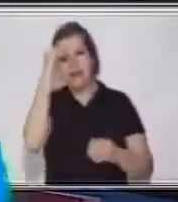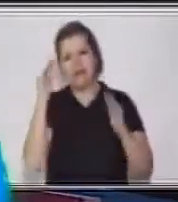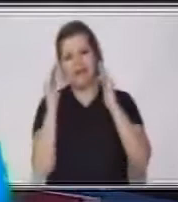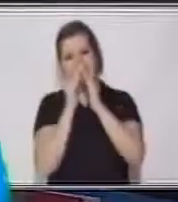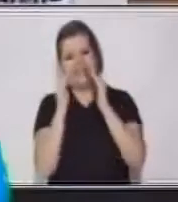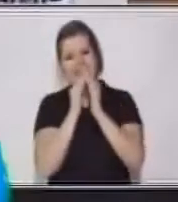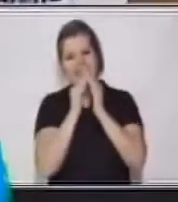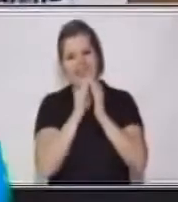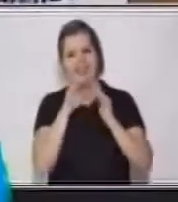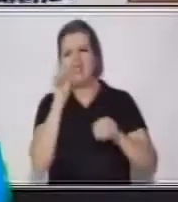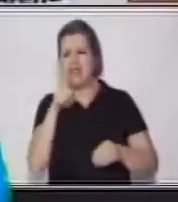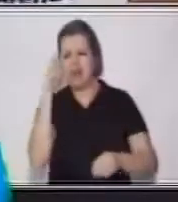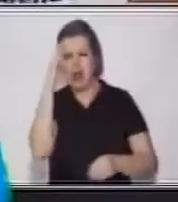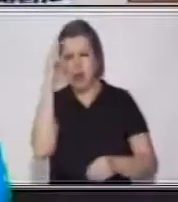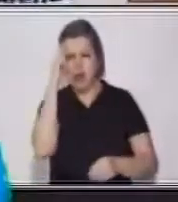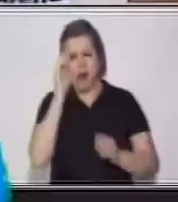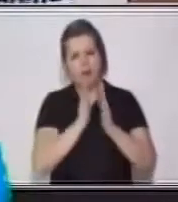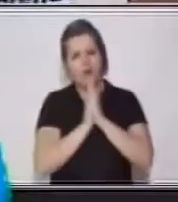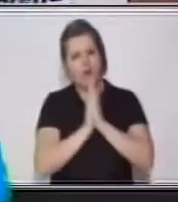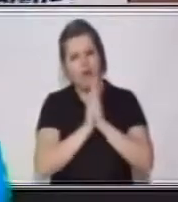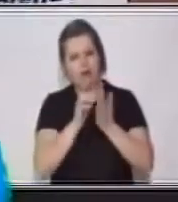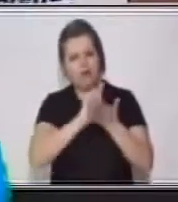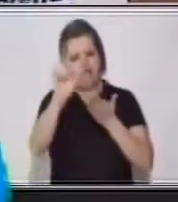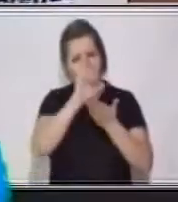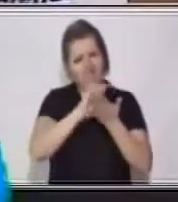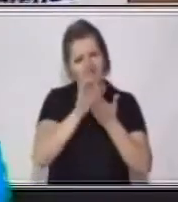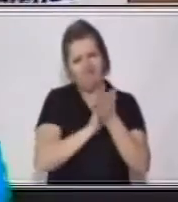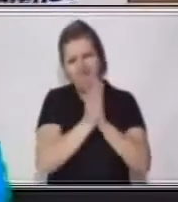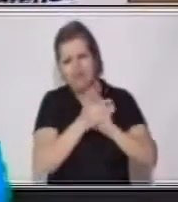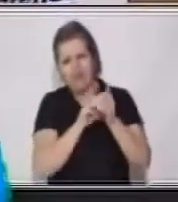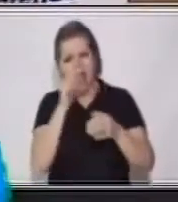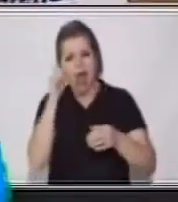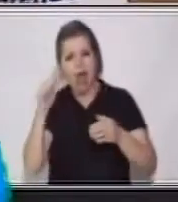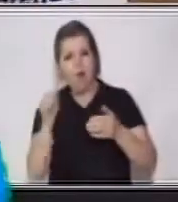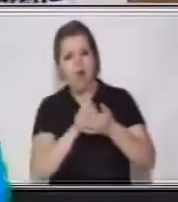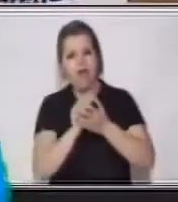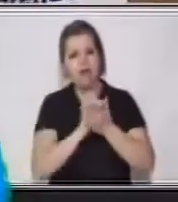Casa. Y siempre recuerdo por favor lavarse constantemente sus manos con agua y